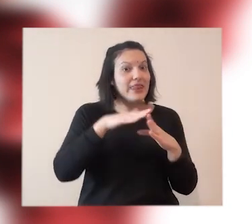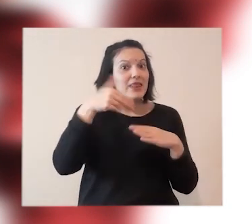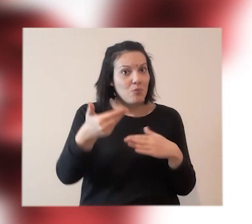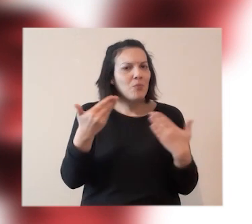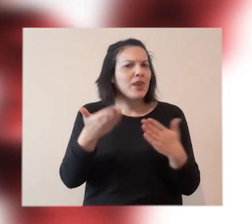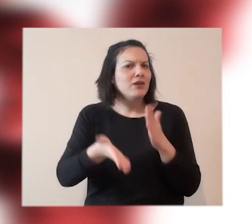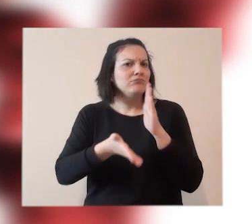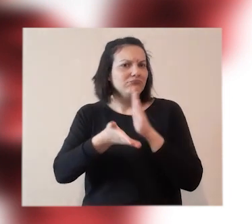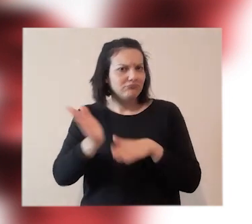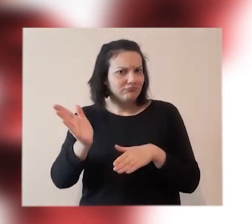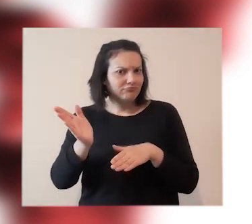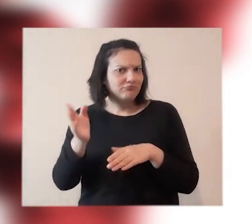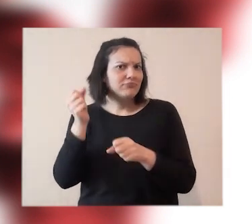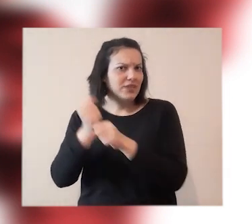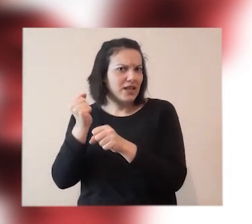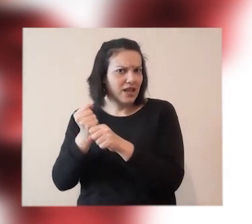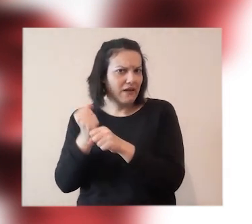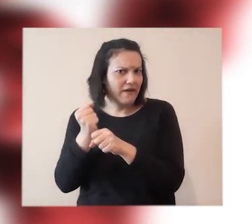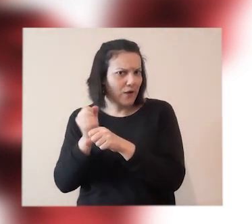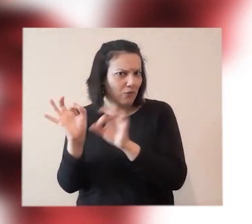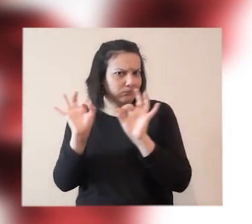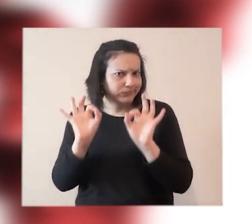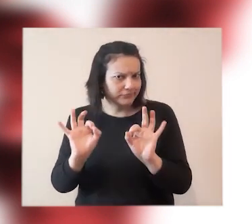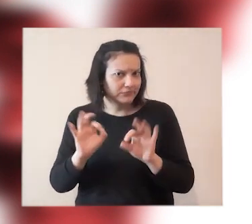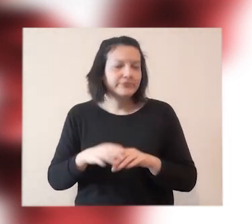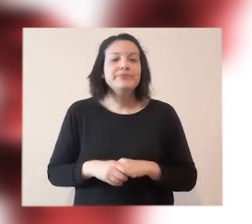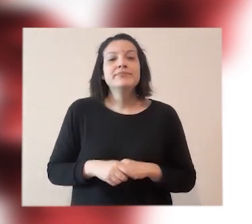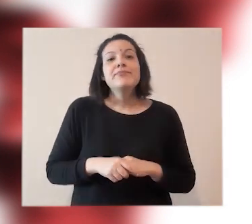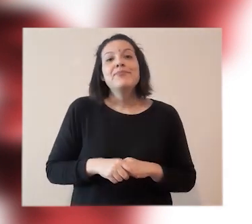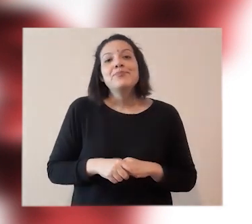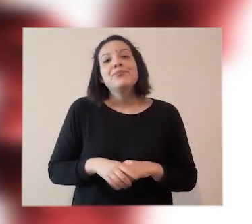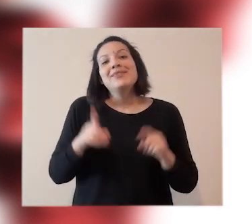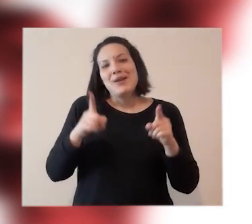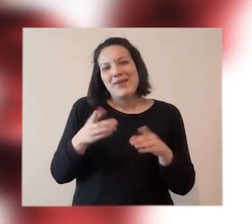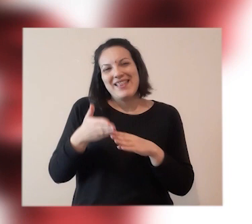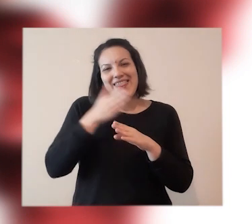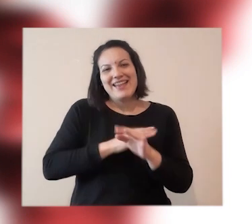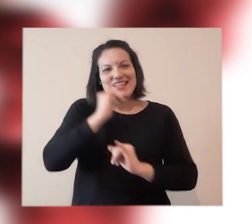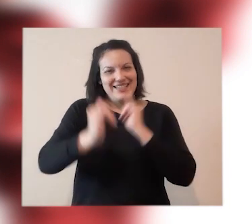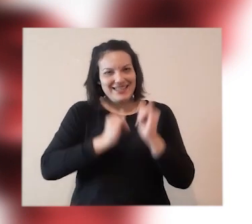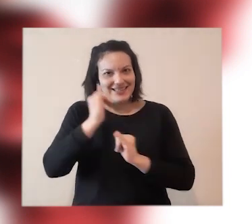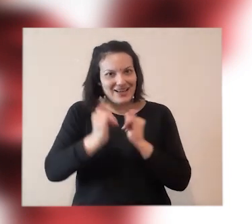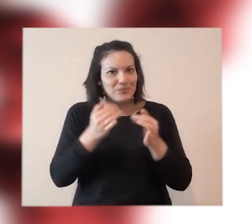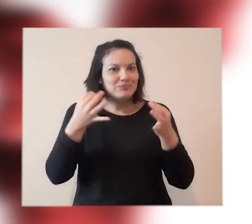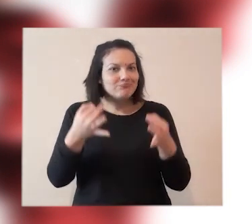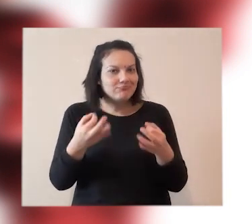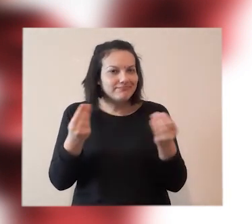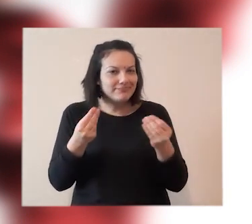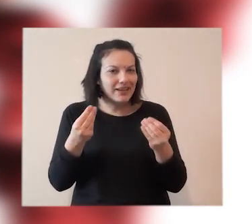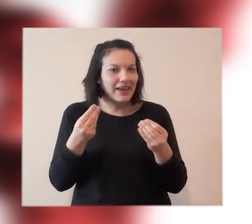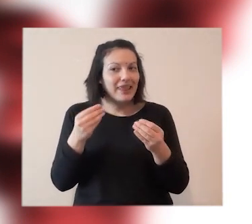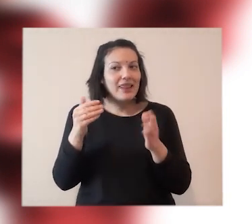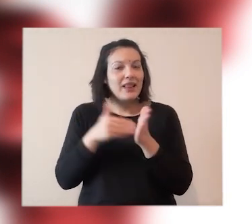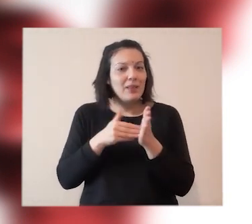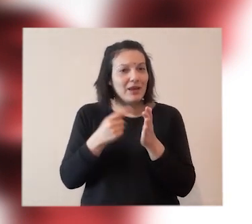y desplazarnos hacia nuestro lugar de trabajo. Y bueno, por supuesto, como les decía hoy, verificar, de acuerdo a los